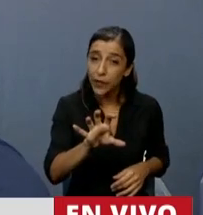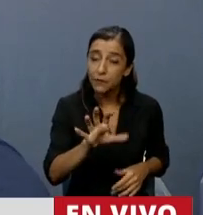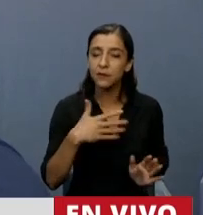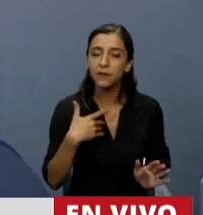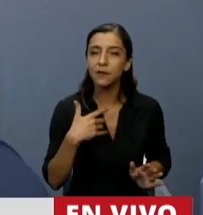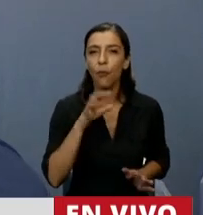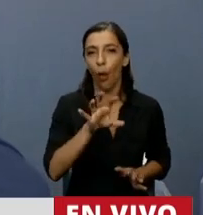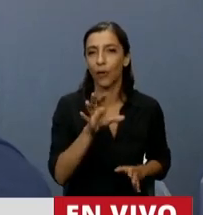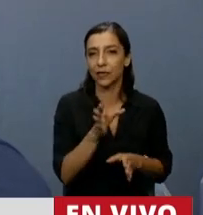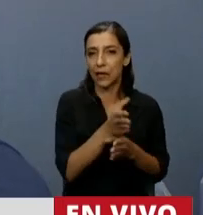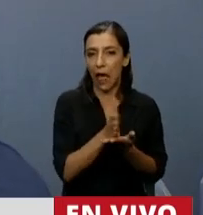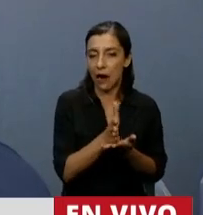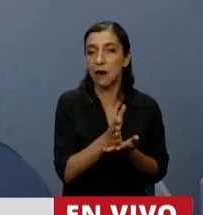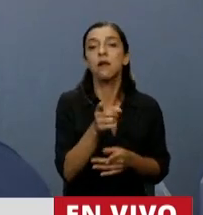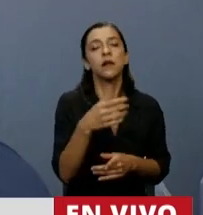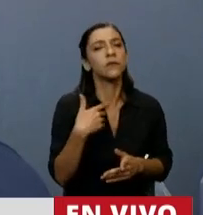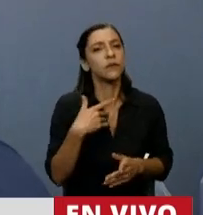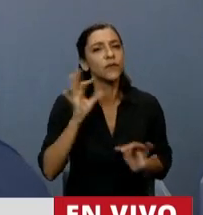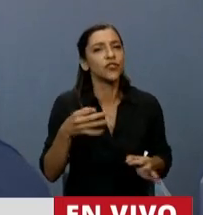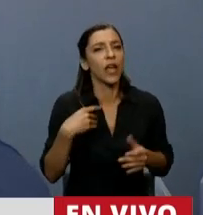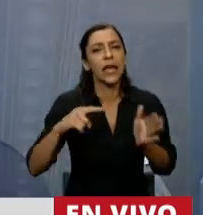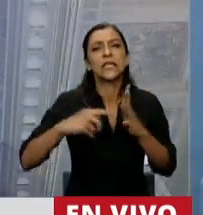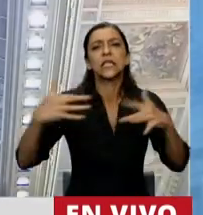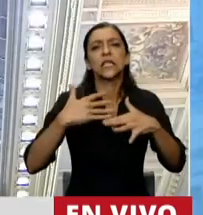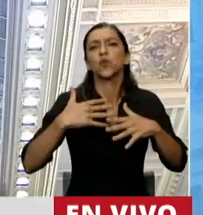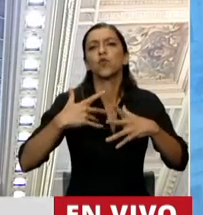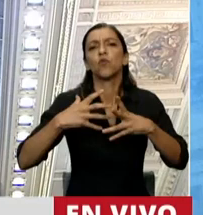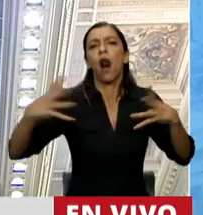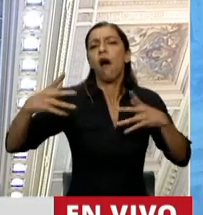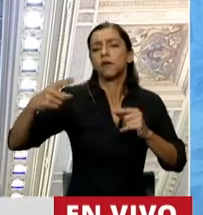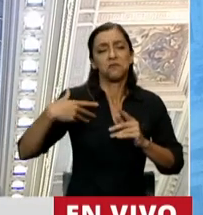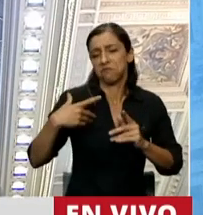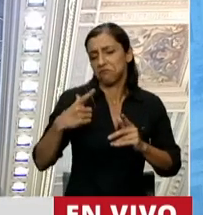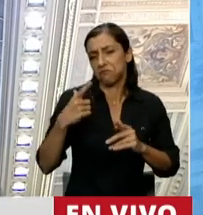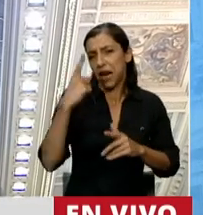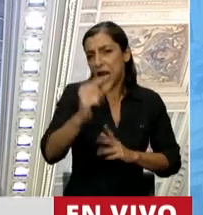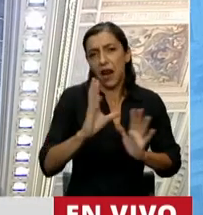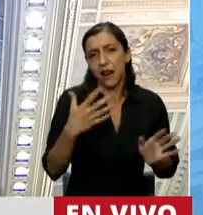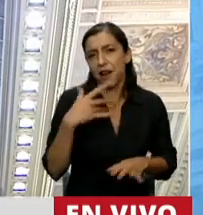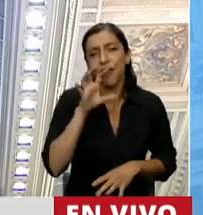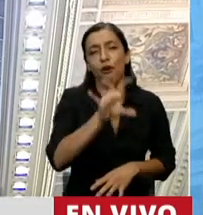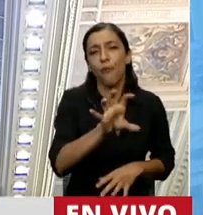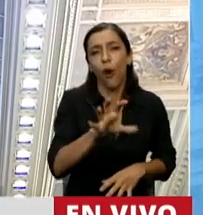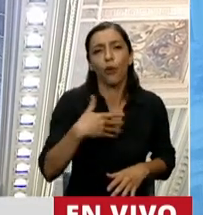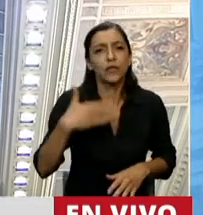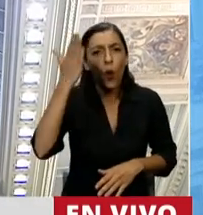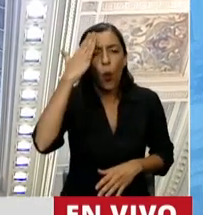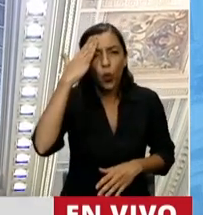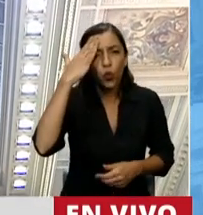limítrofe, lejos de los centros, de los grandes centros urbanos del país, una provincia